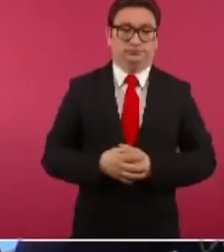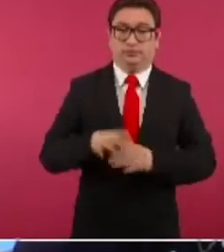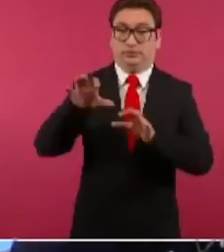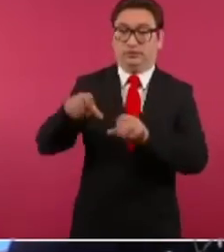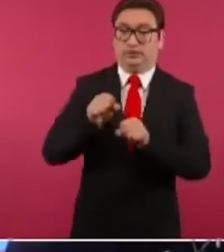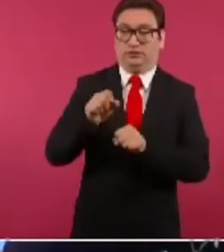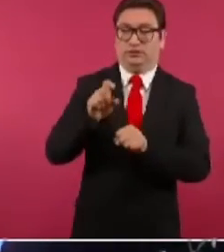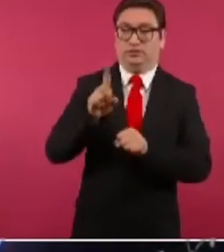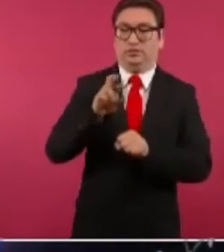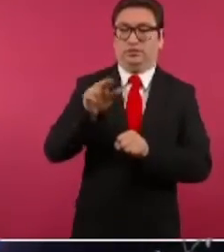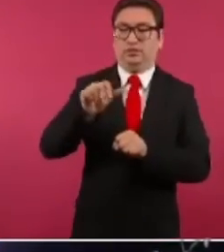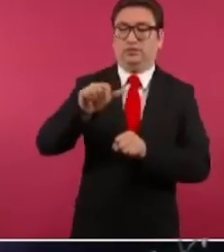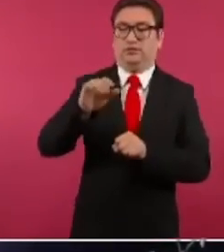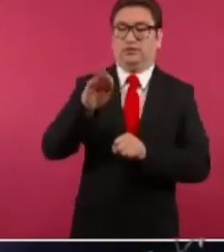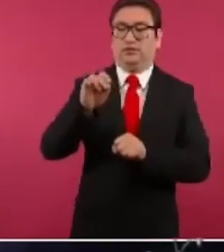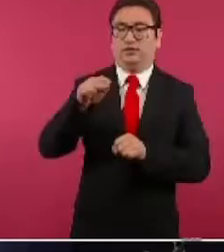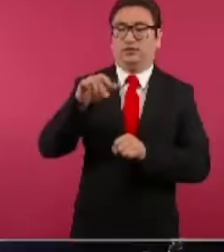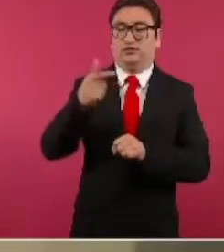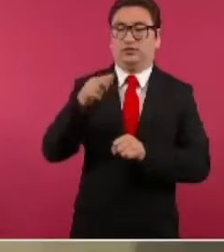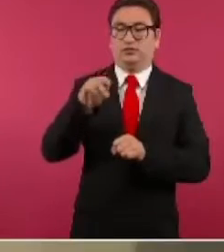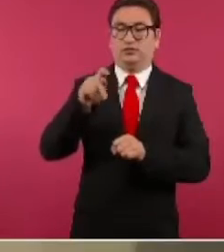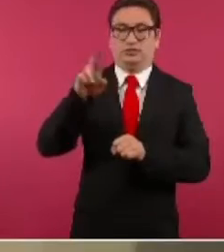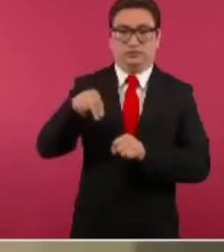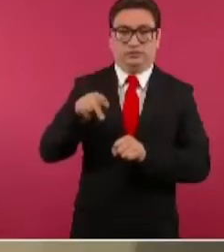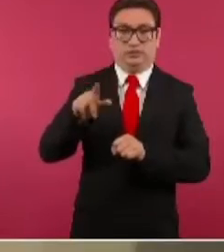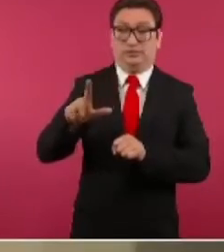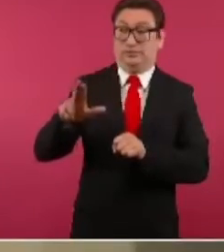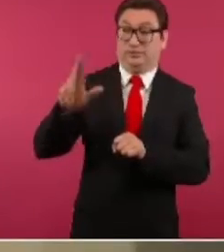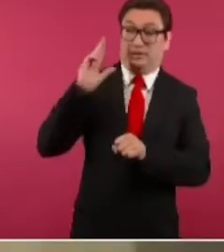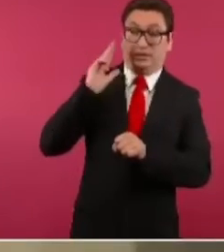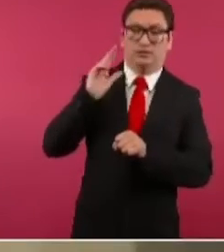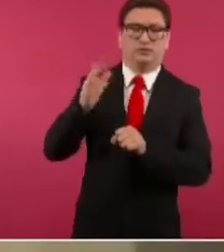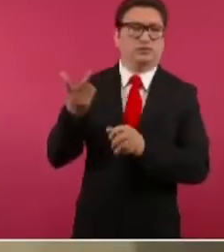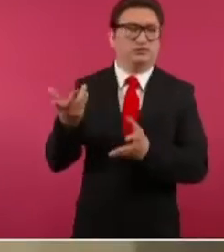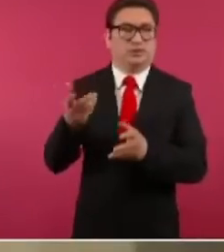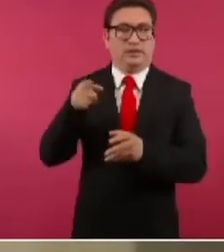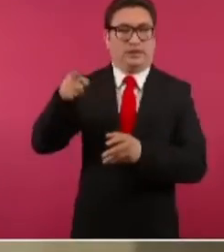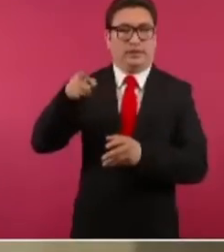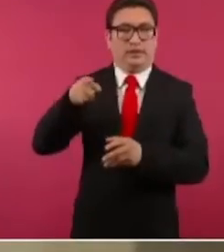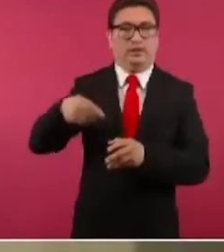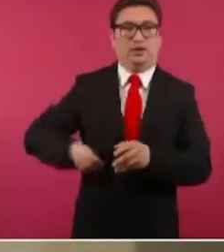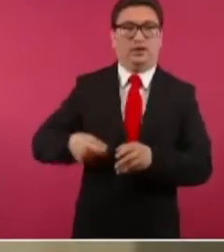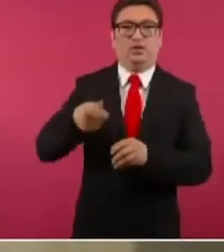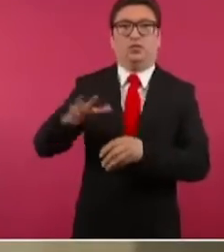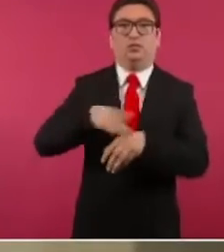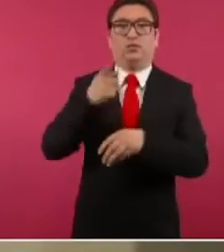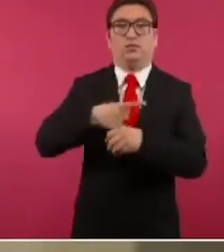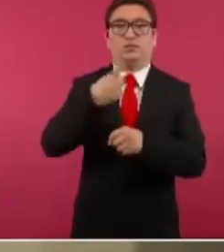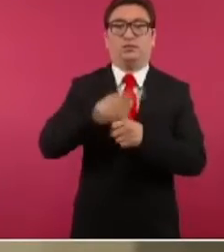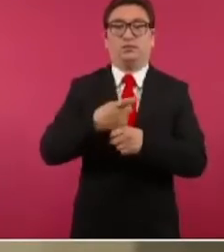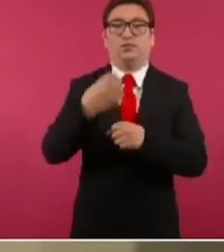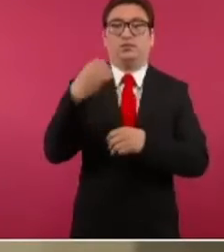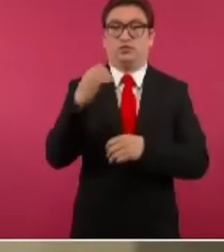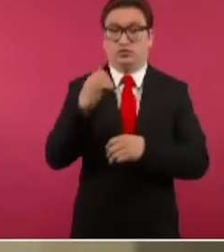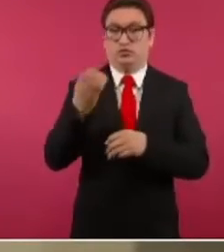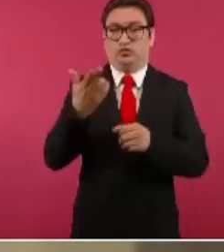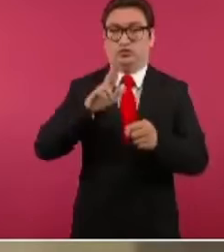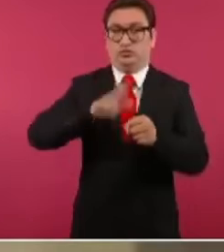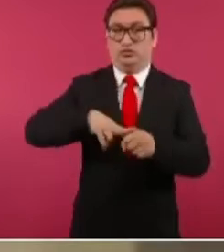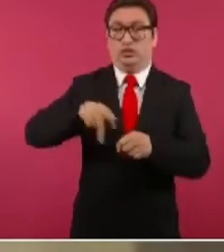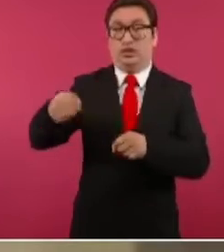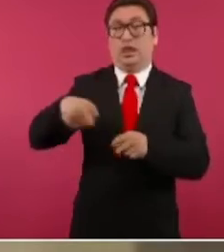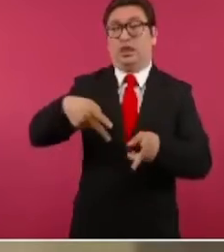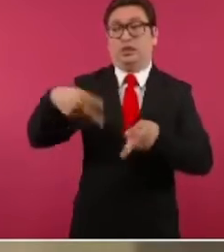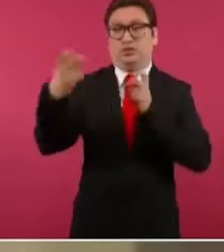Fernando Agustín Villalobos Ramírez el pasado martes, acusado de robo en el Hospital 1 de Octubre del ISSSTE.